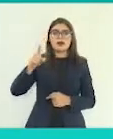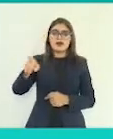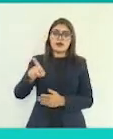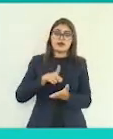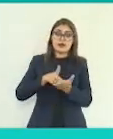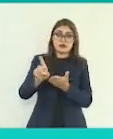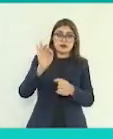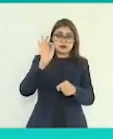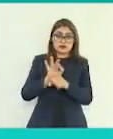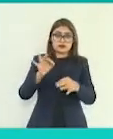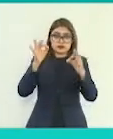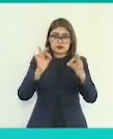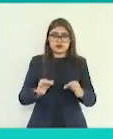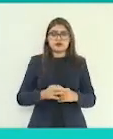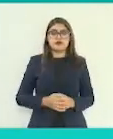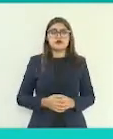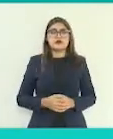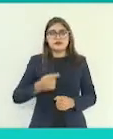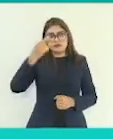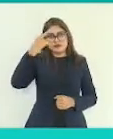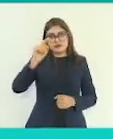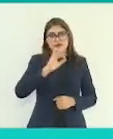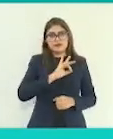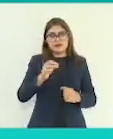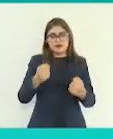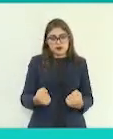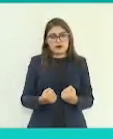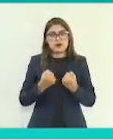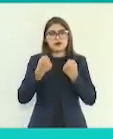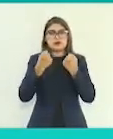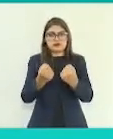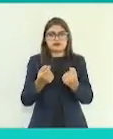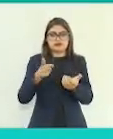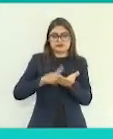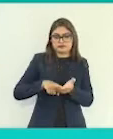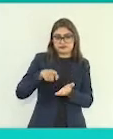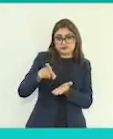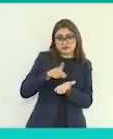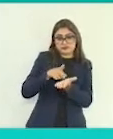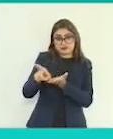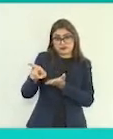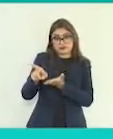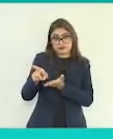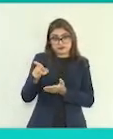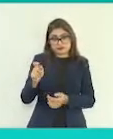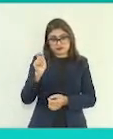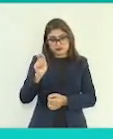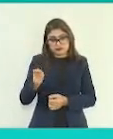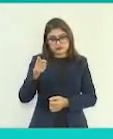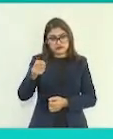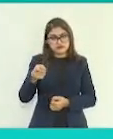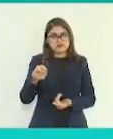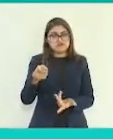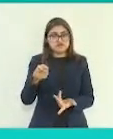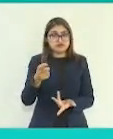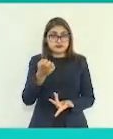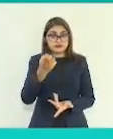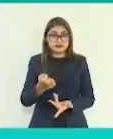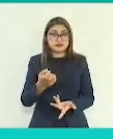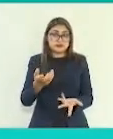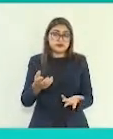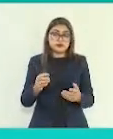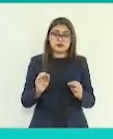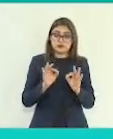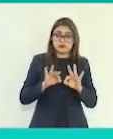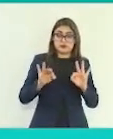embargo, para poder fortalecer, digamos, este derecho, que además es un instrumento llave